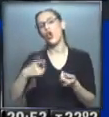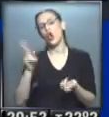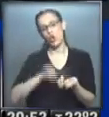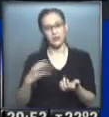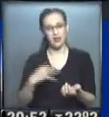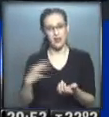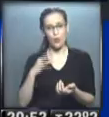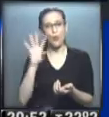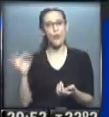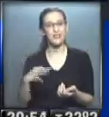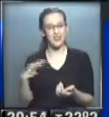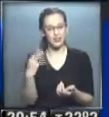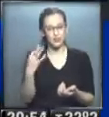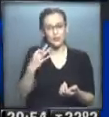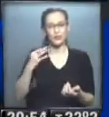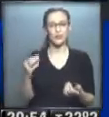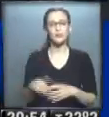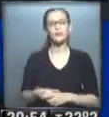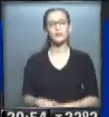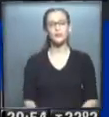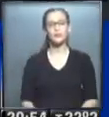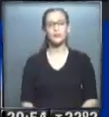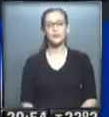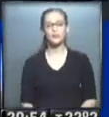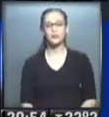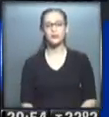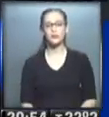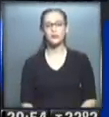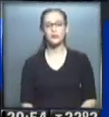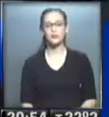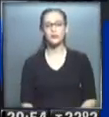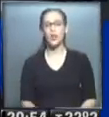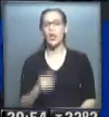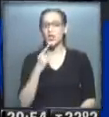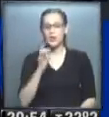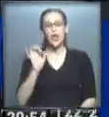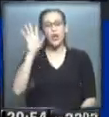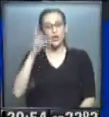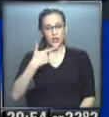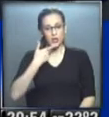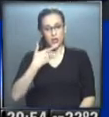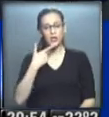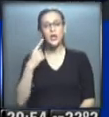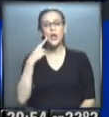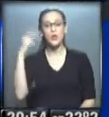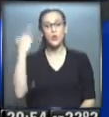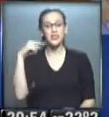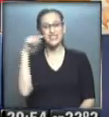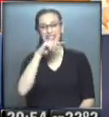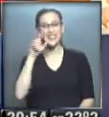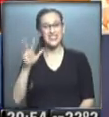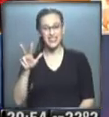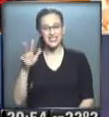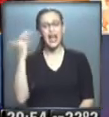recordar, el diario El Mercurio, todavía el más importante de Chile, titulaba el 12 de septiembre, en realidad, 1973,